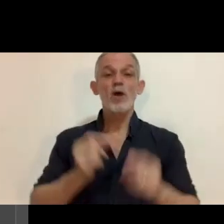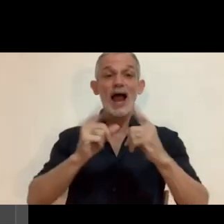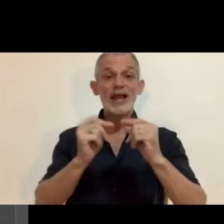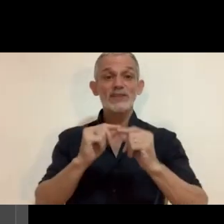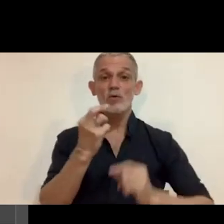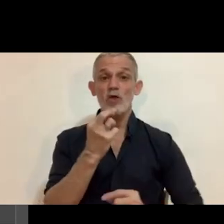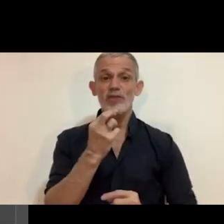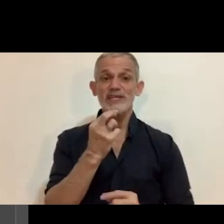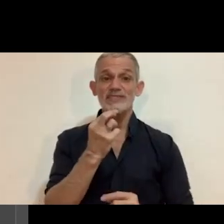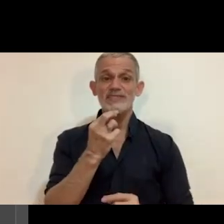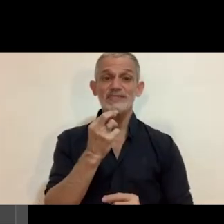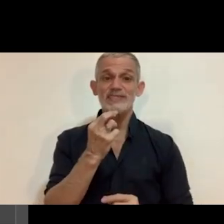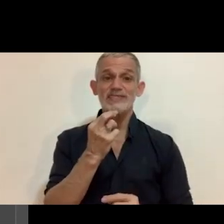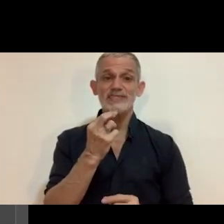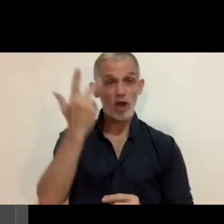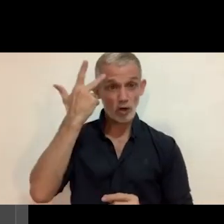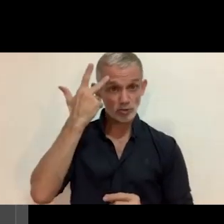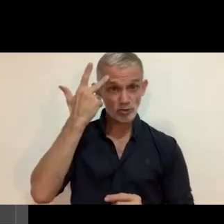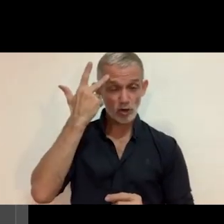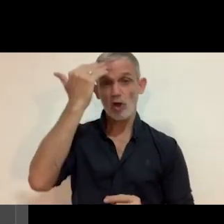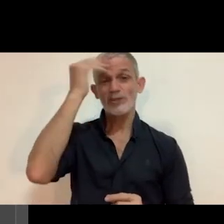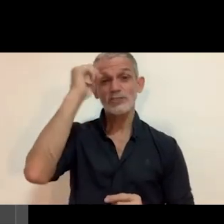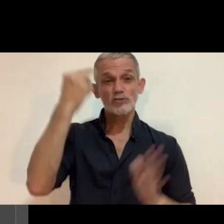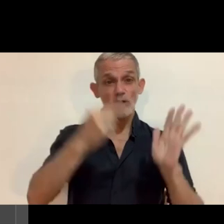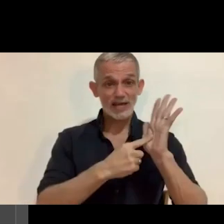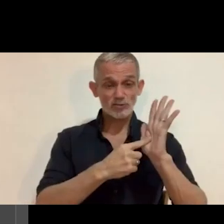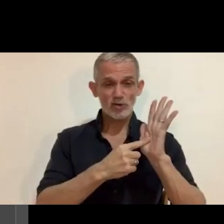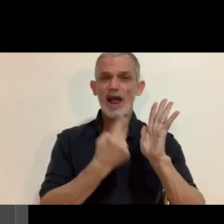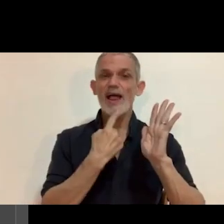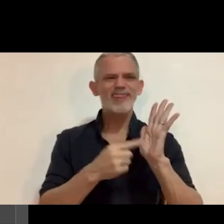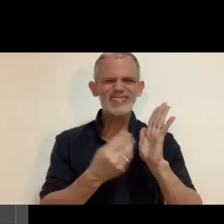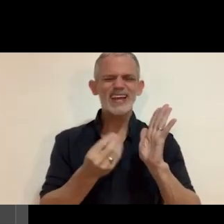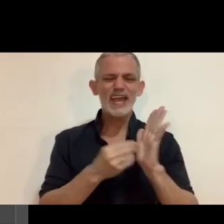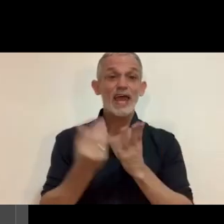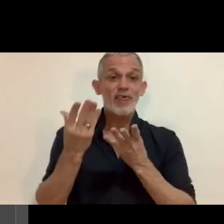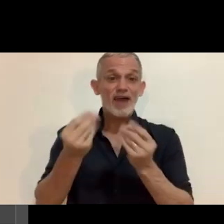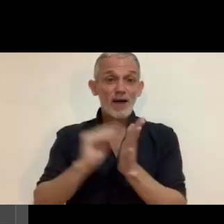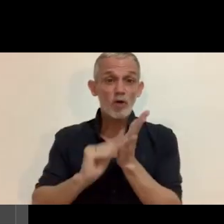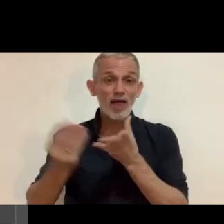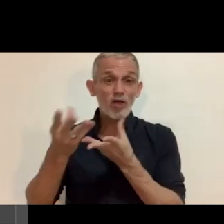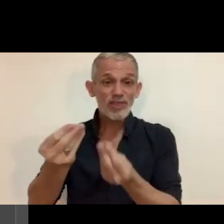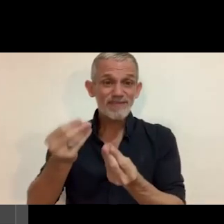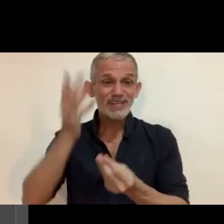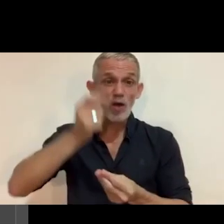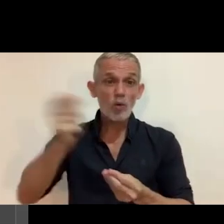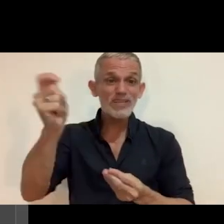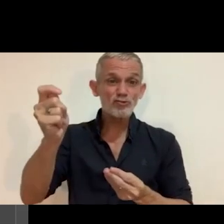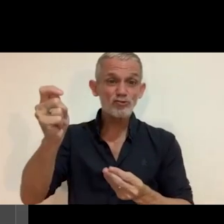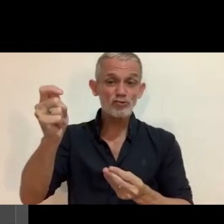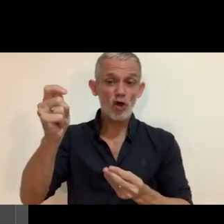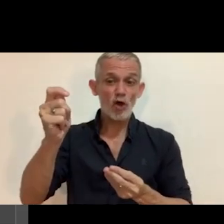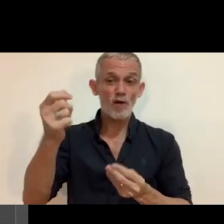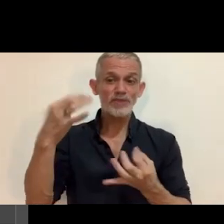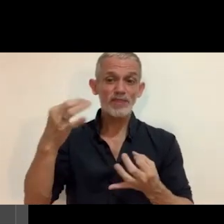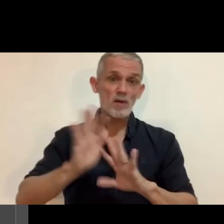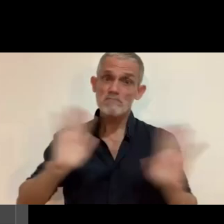18 de la Constitución Nacional dispone que la defensa en juicio es